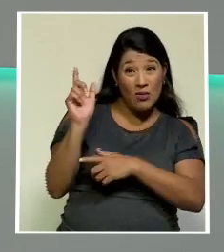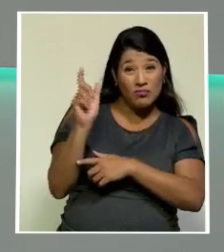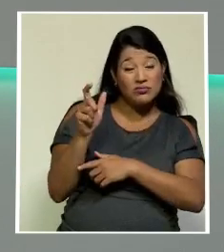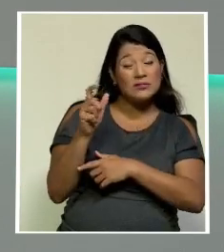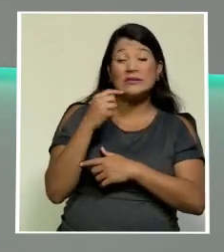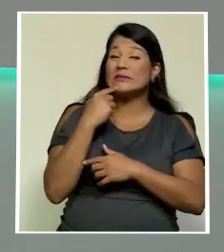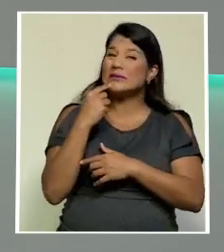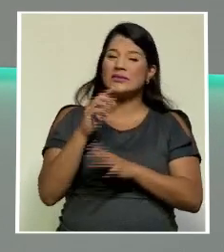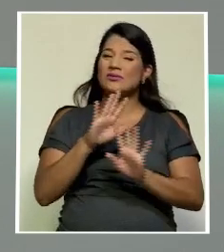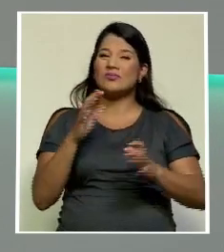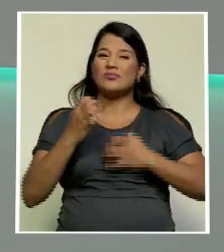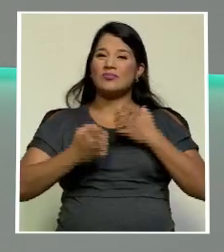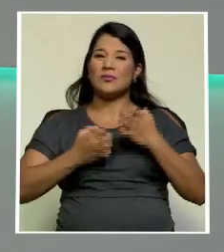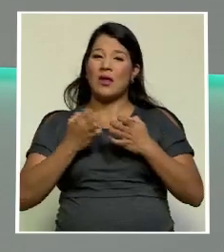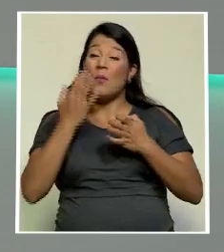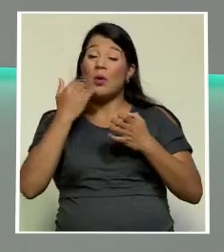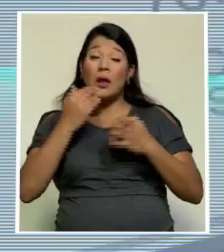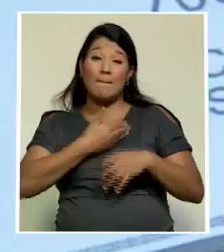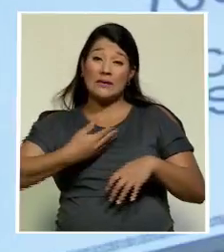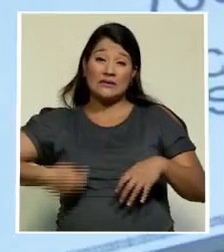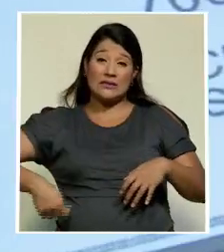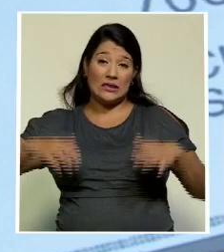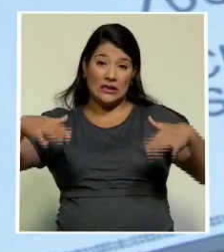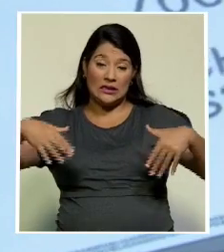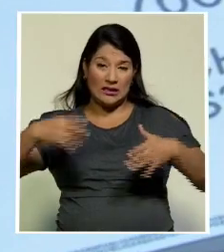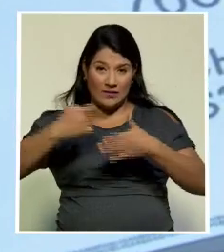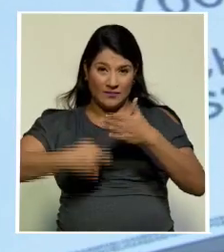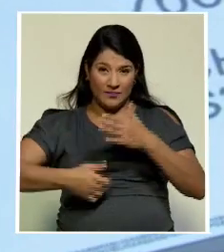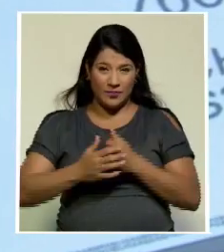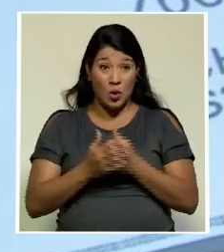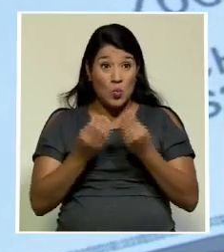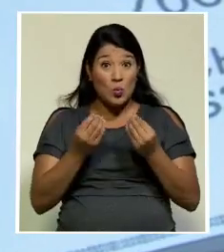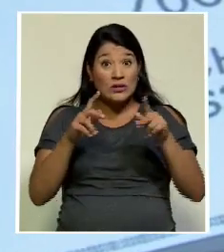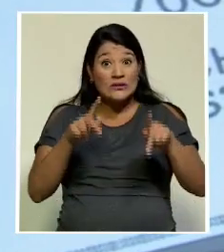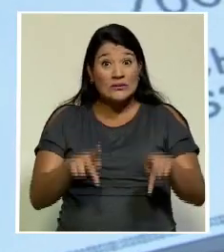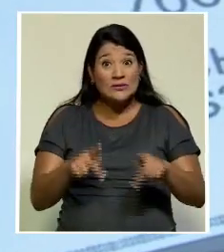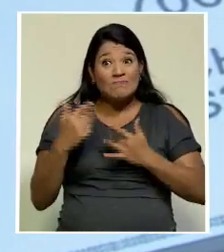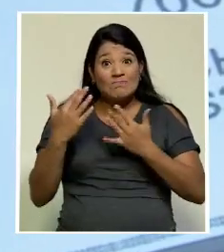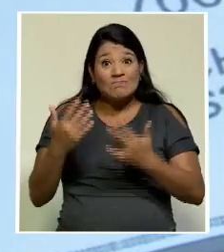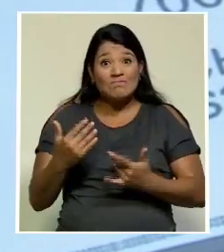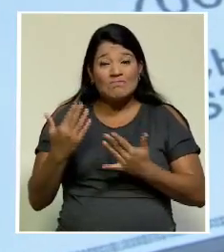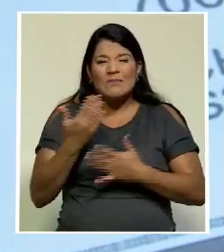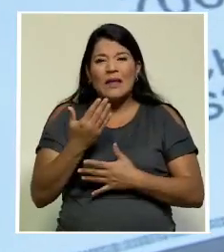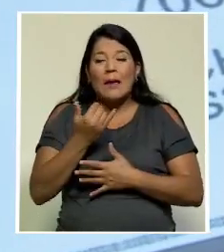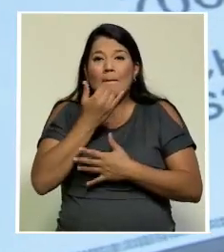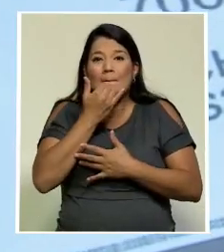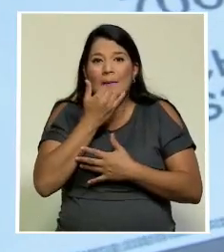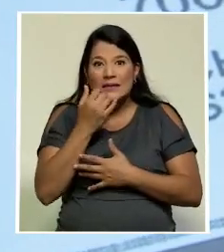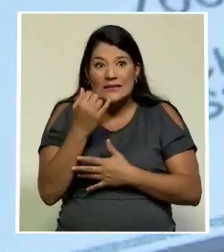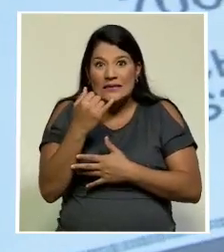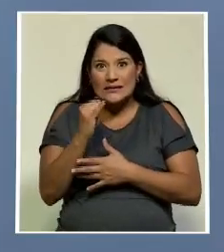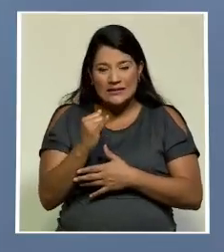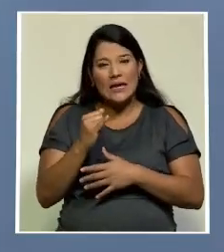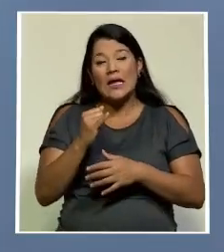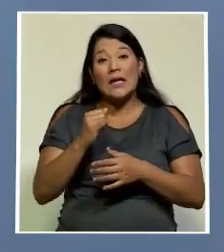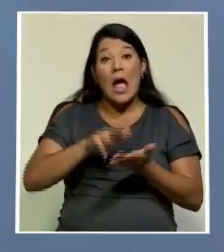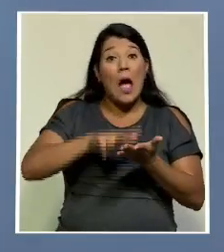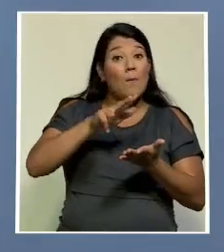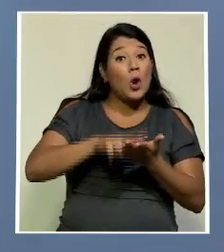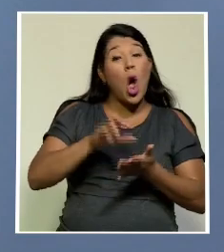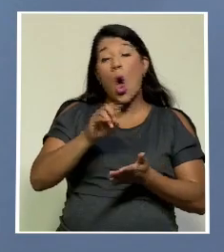posible rebaja. Gran parte del país se encuentra a la expectativa de qué sucederá con la posibilidad de que se finiquite o no